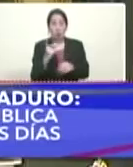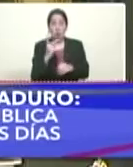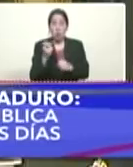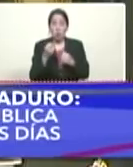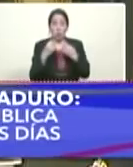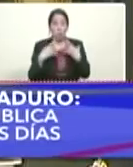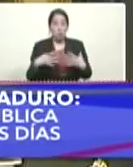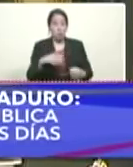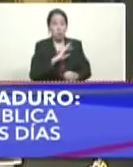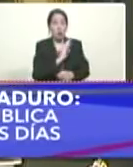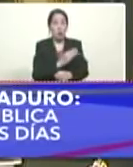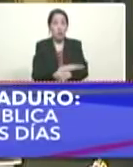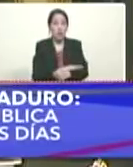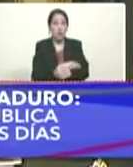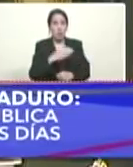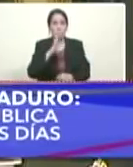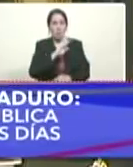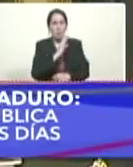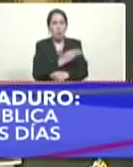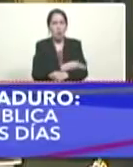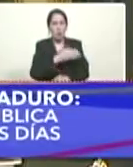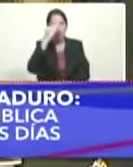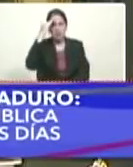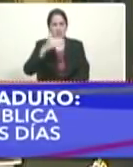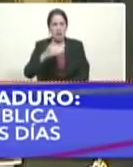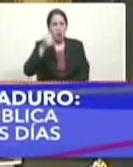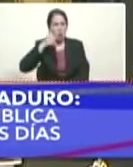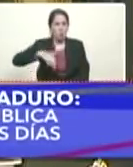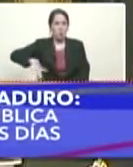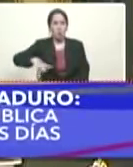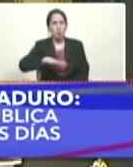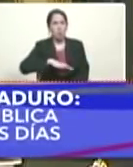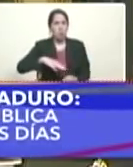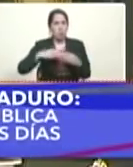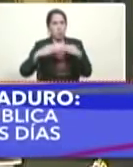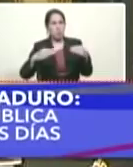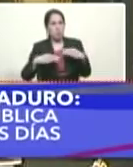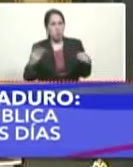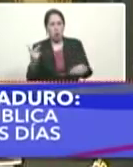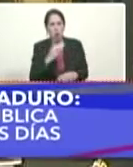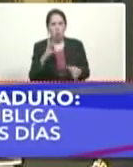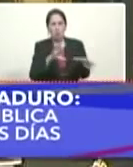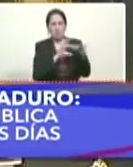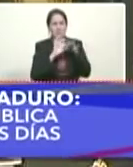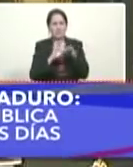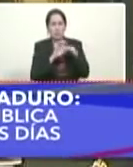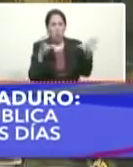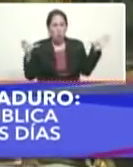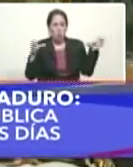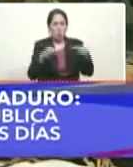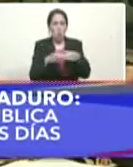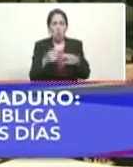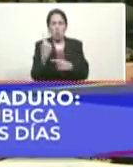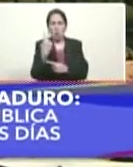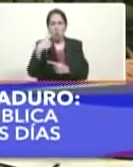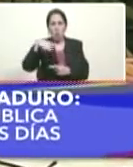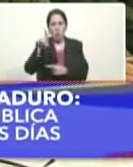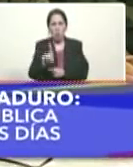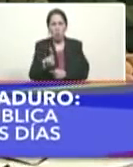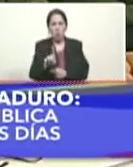nación poder militar poder popular poder popular poder militar en uno solo solo unidad